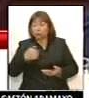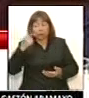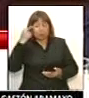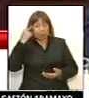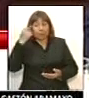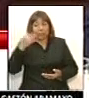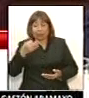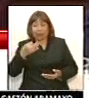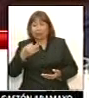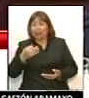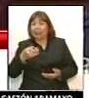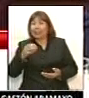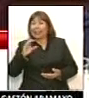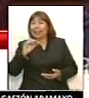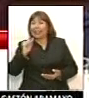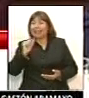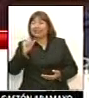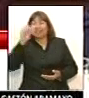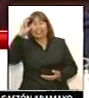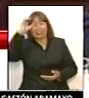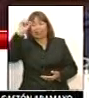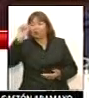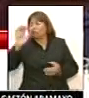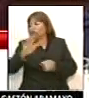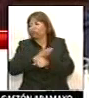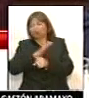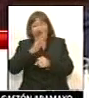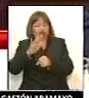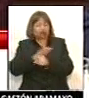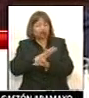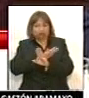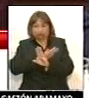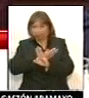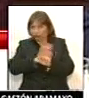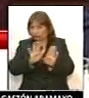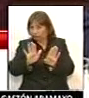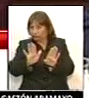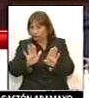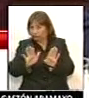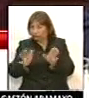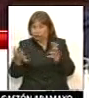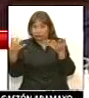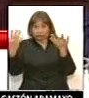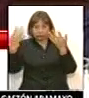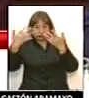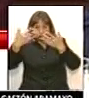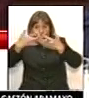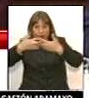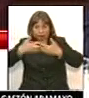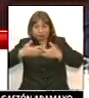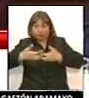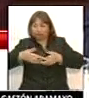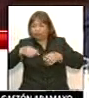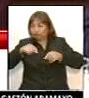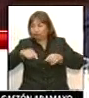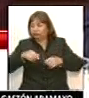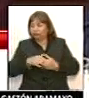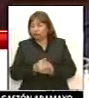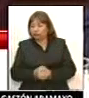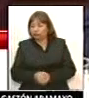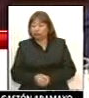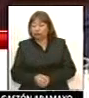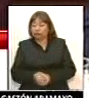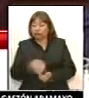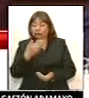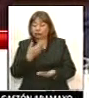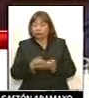la palabra del canciller basta y sobra, en que ninguno de los tratados que acá se mencionan en el punto 2 y en